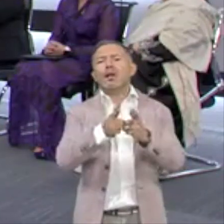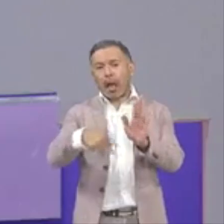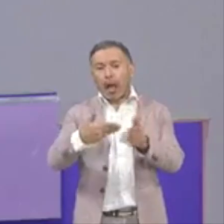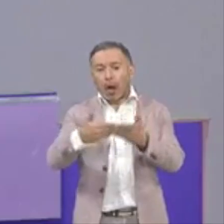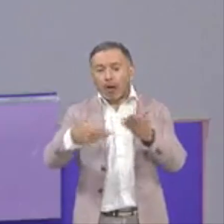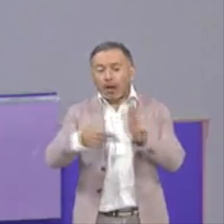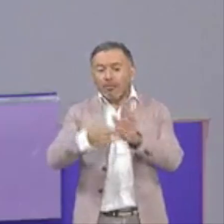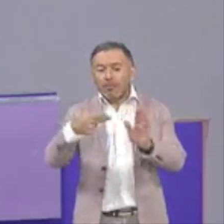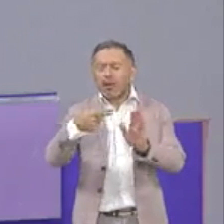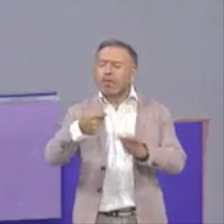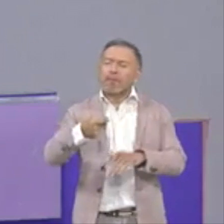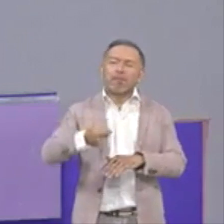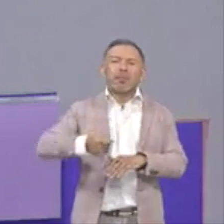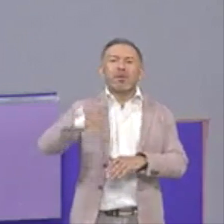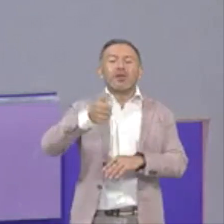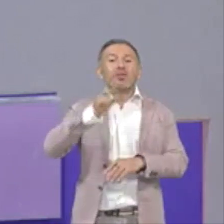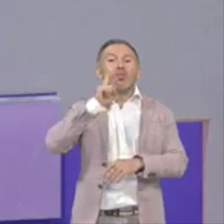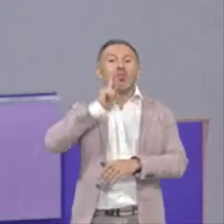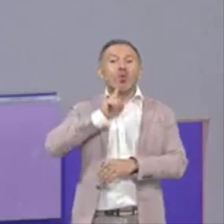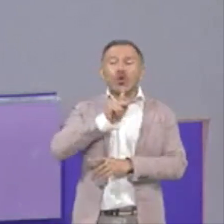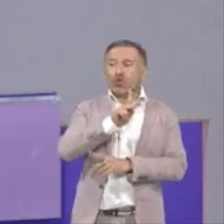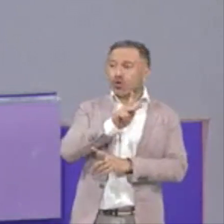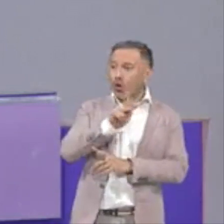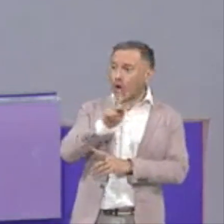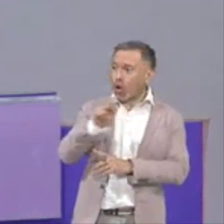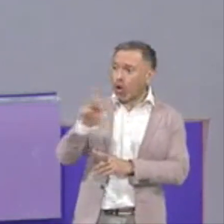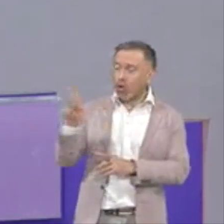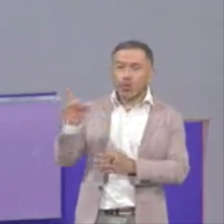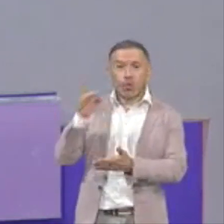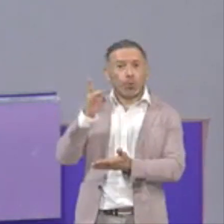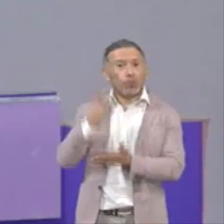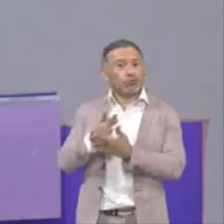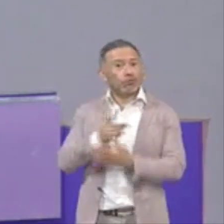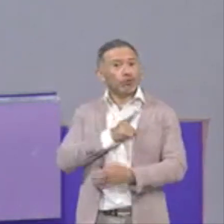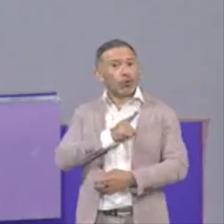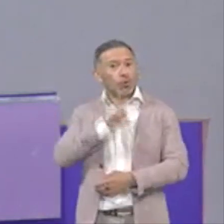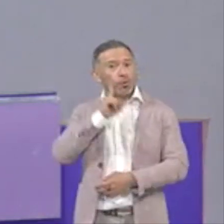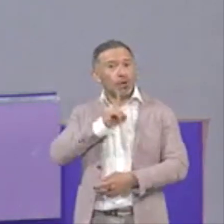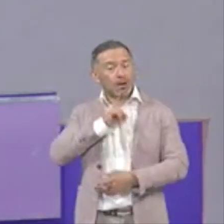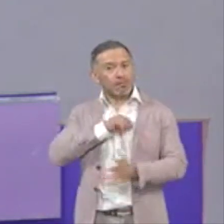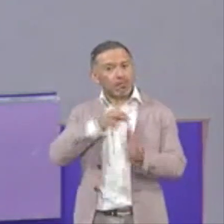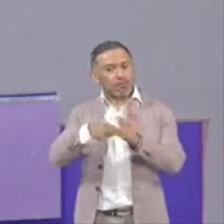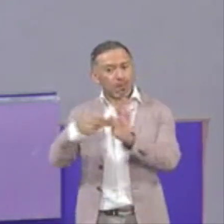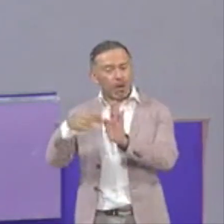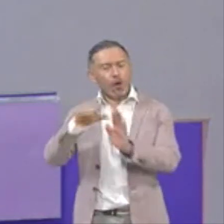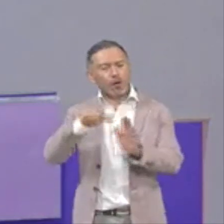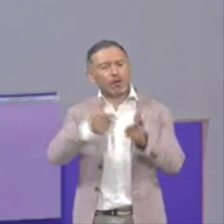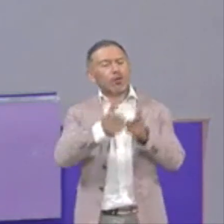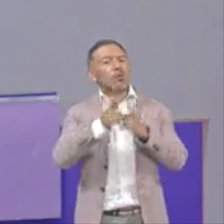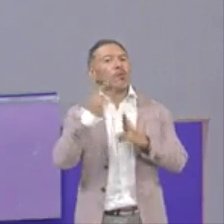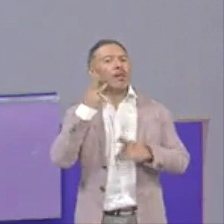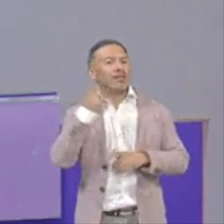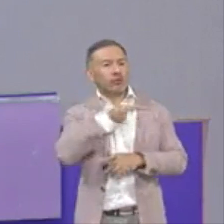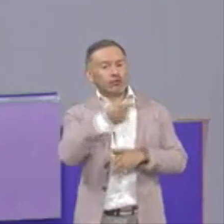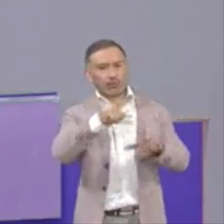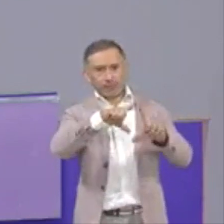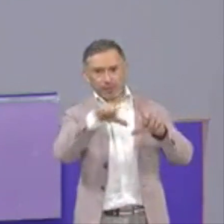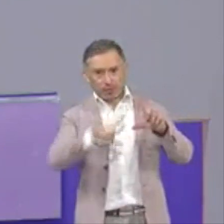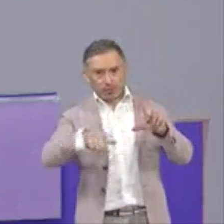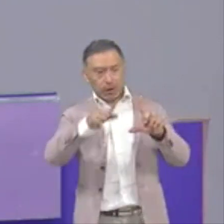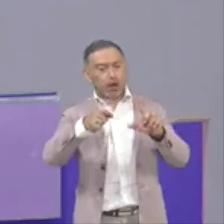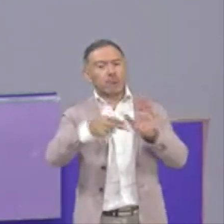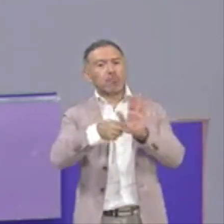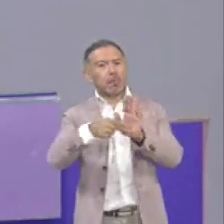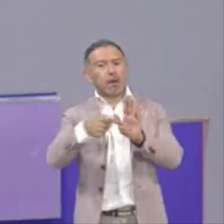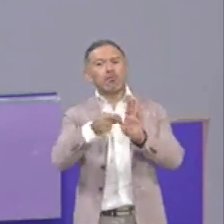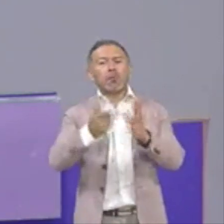partidos hoy escuchamos los compromisos de los partidos que tenemos a nivel nacional que van a tener las ofertas